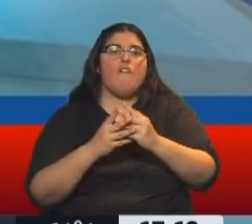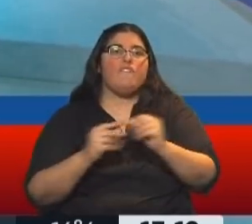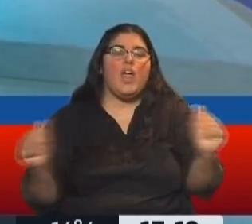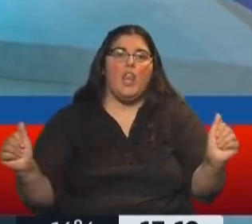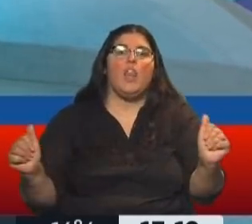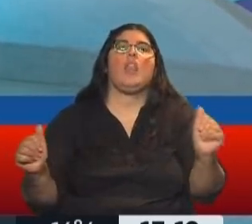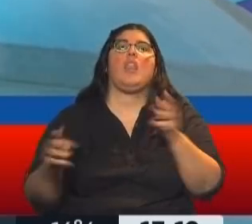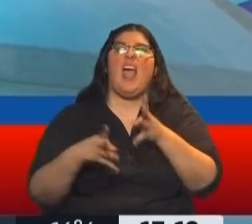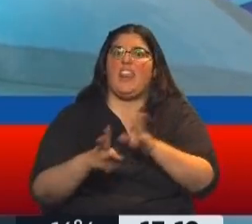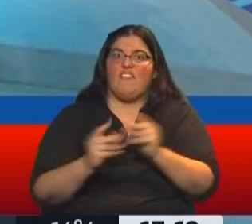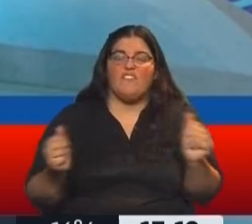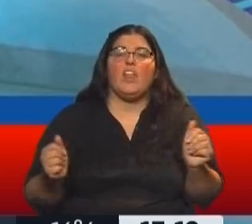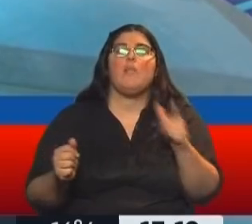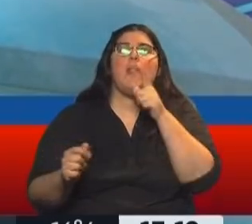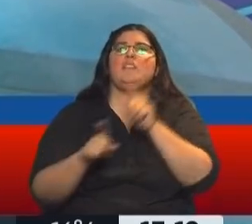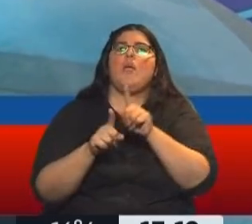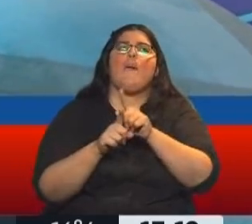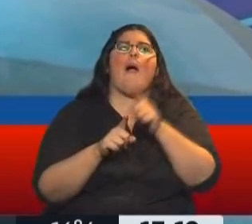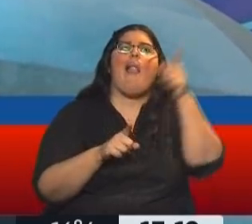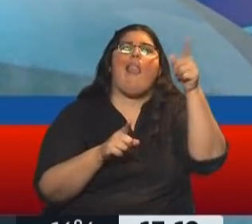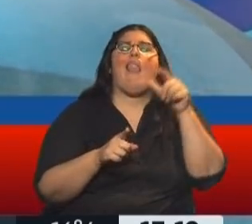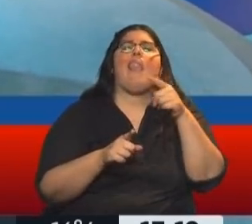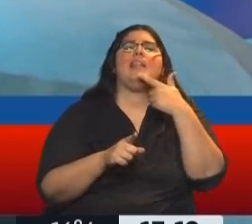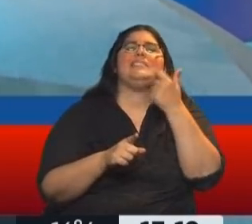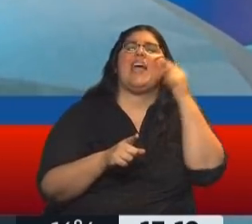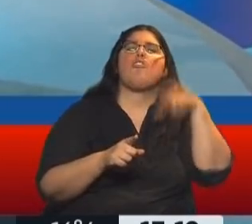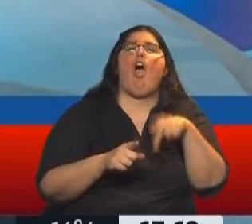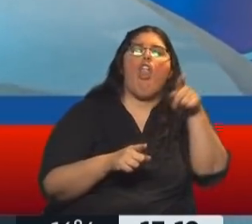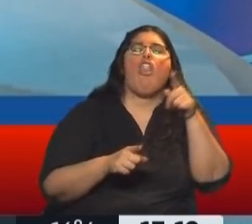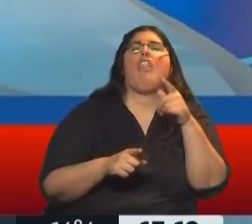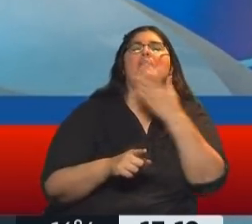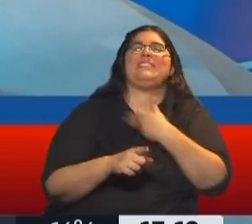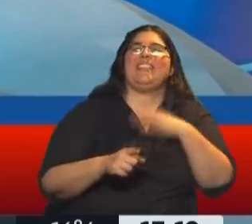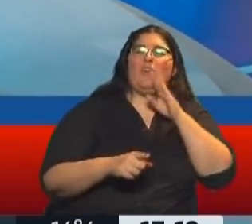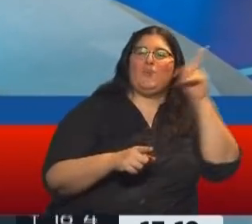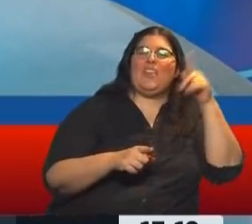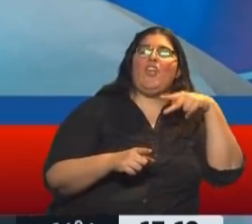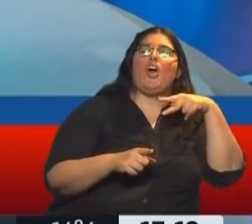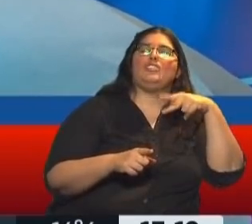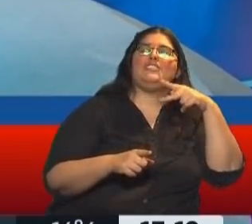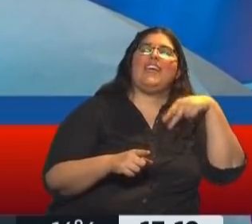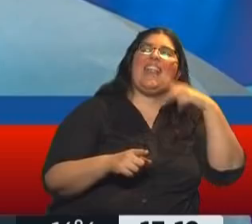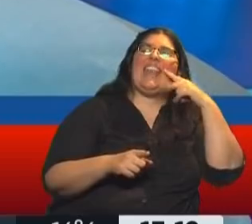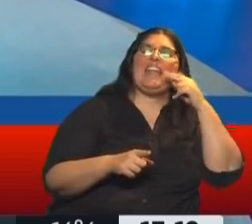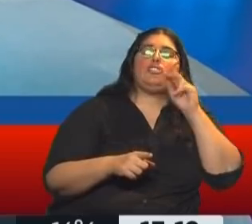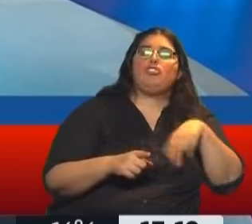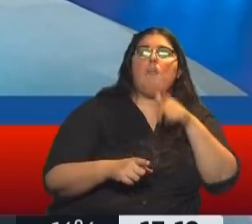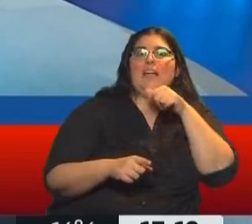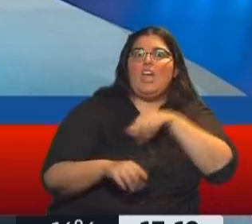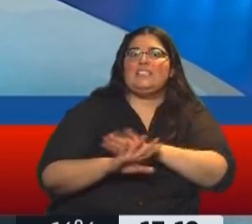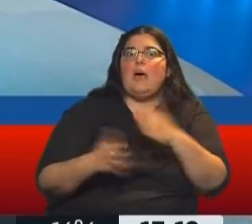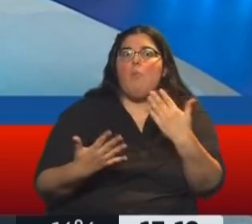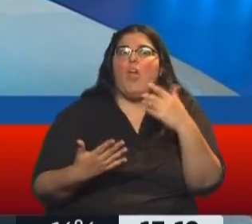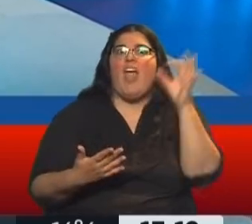retirada, parece que como Saigón en el 75, bajo el gobierno de Nixon, podría caer Kabul, la capital